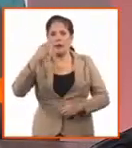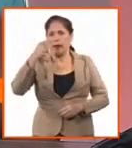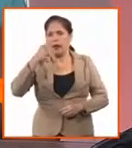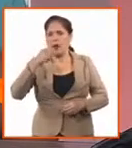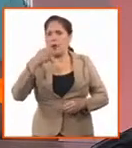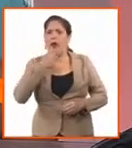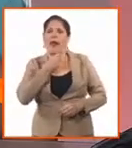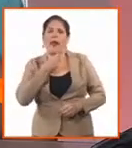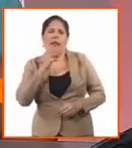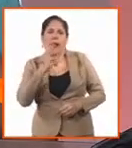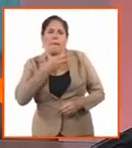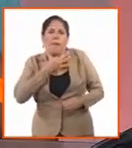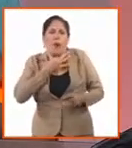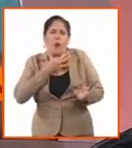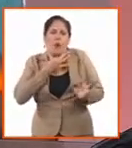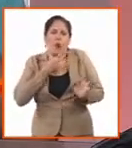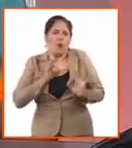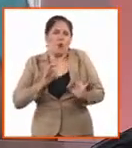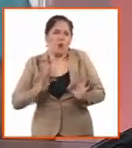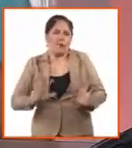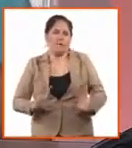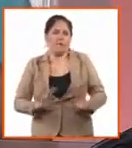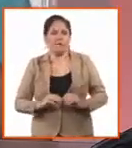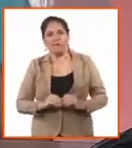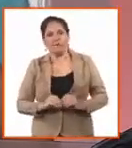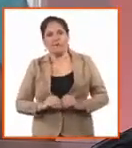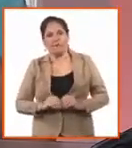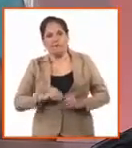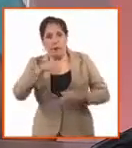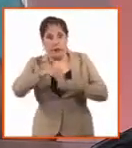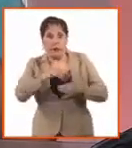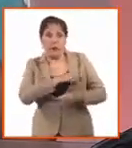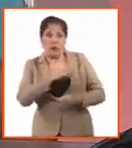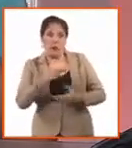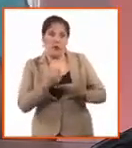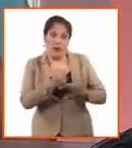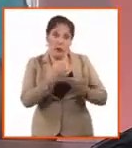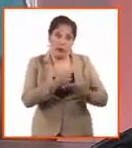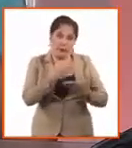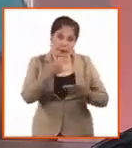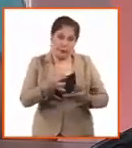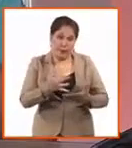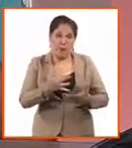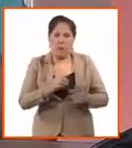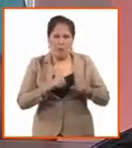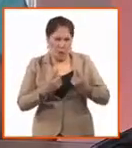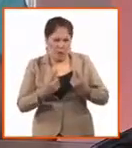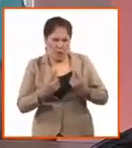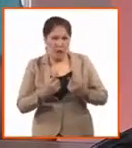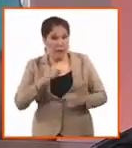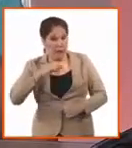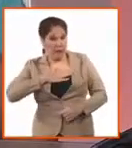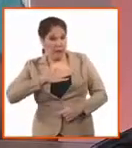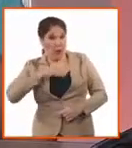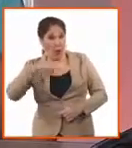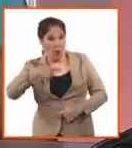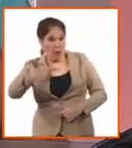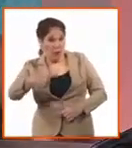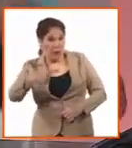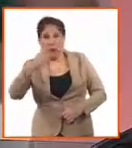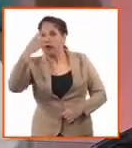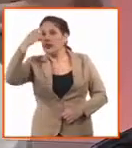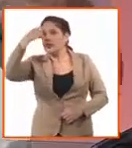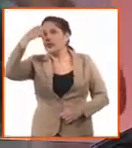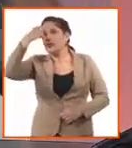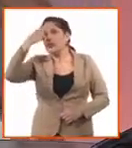de la de la revolución comunista en el sentido de que en mi opinión no lo veo elche no